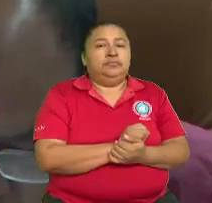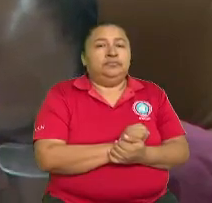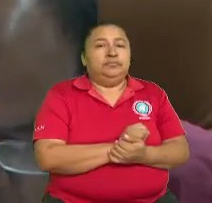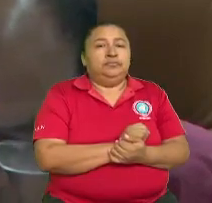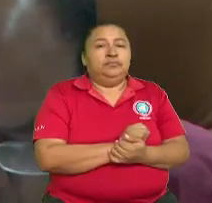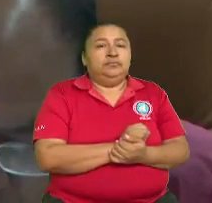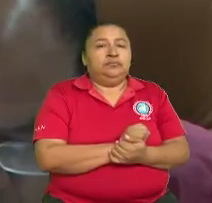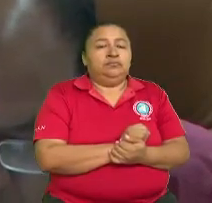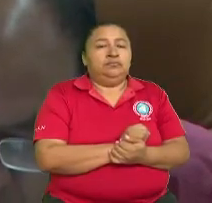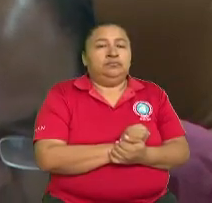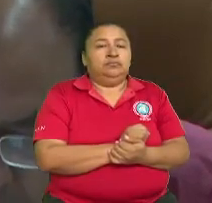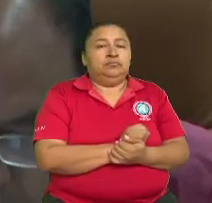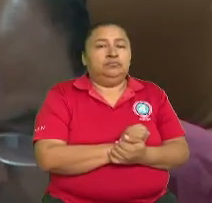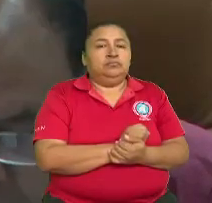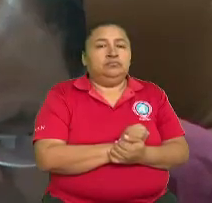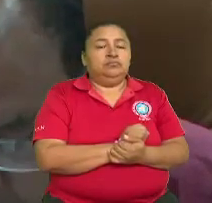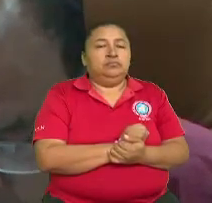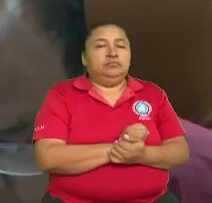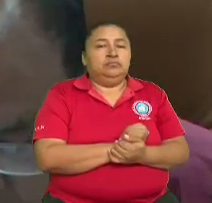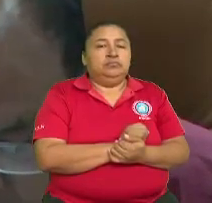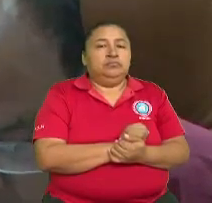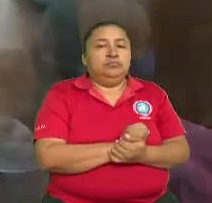He escuchado